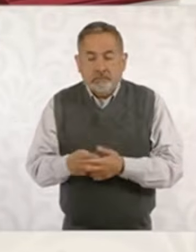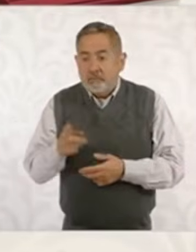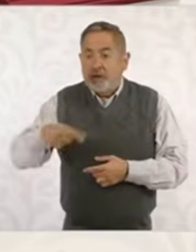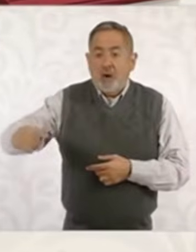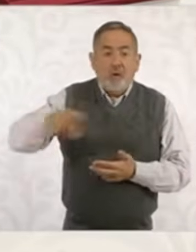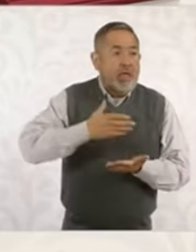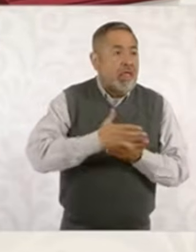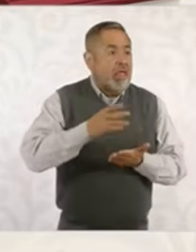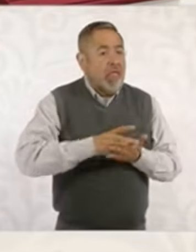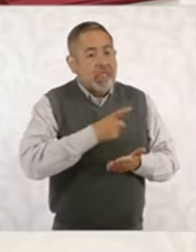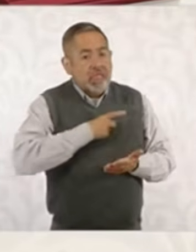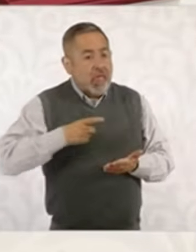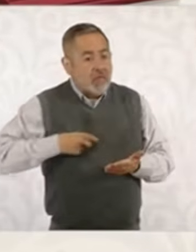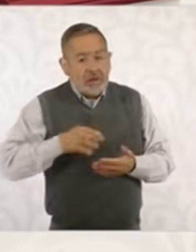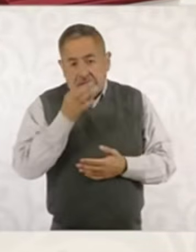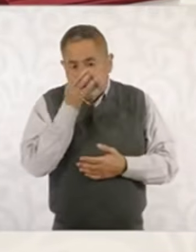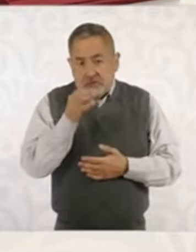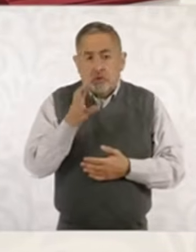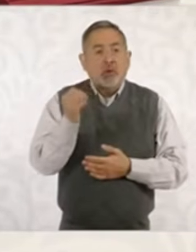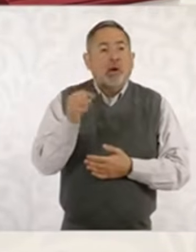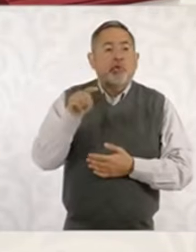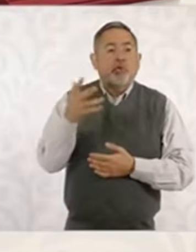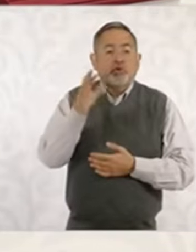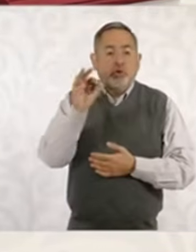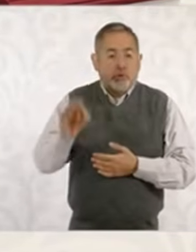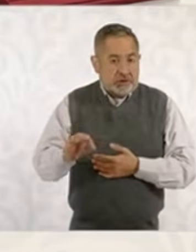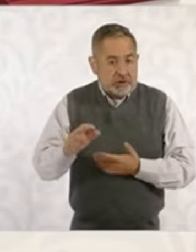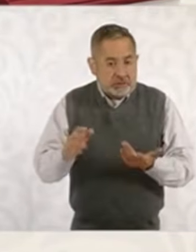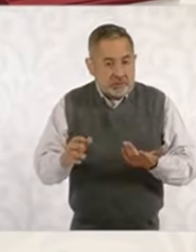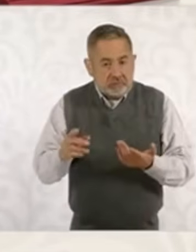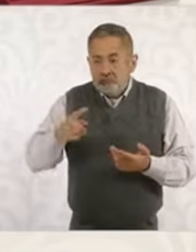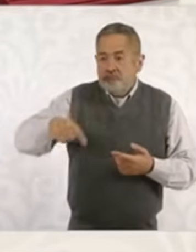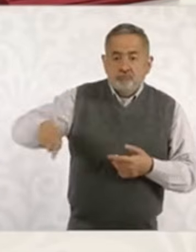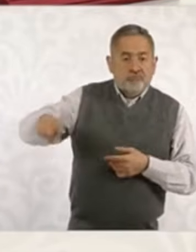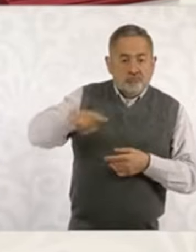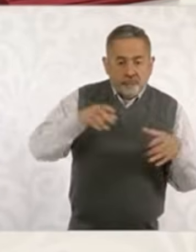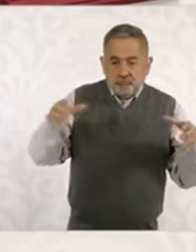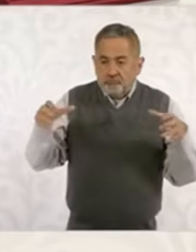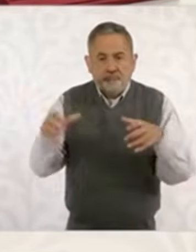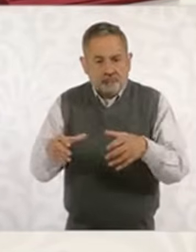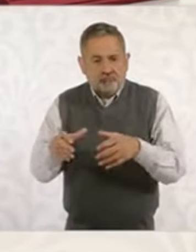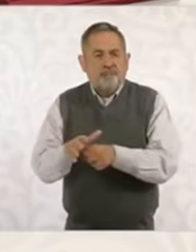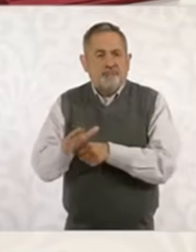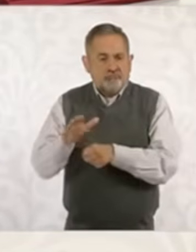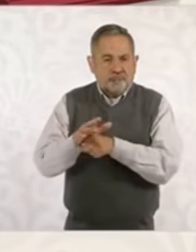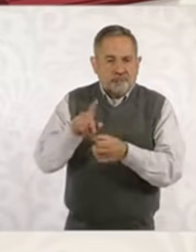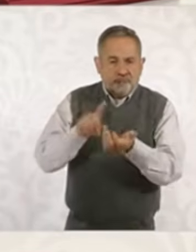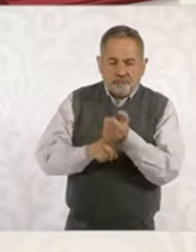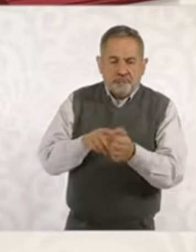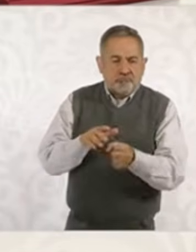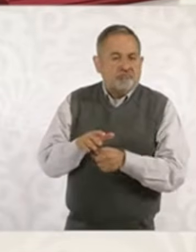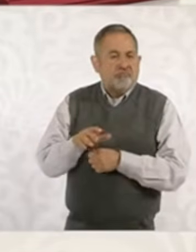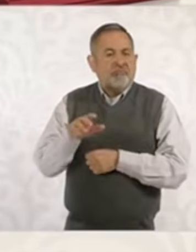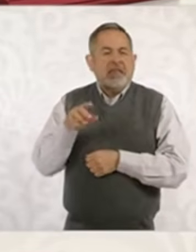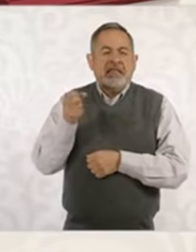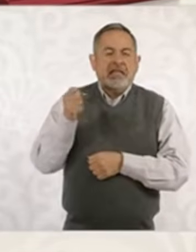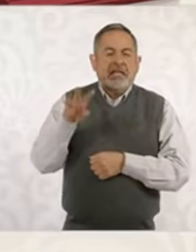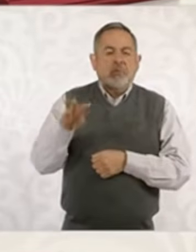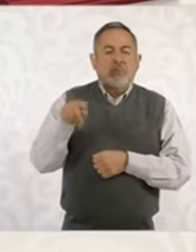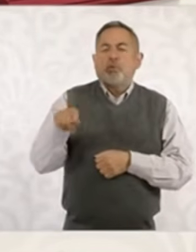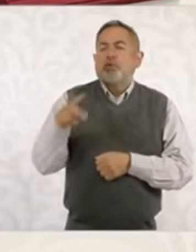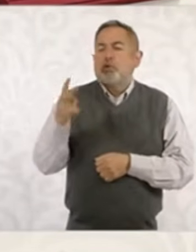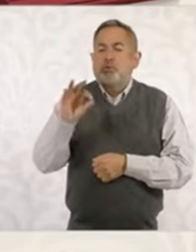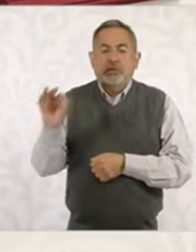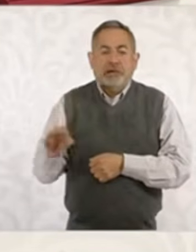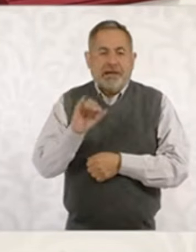se mantiene el 9.5%, el índice de fortaleza patrimonial por el 19.2%,